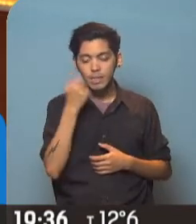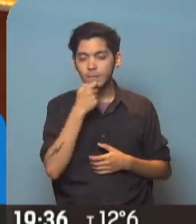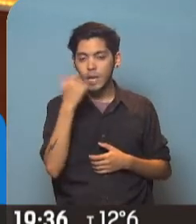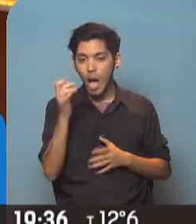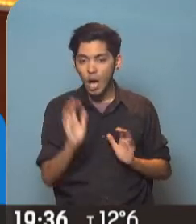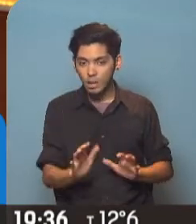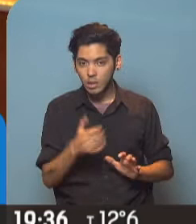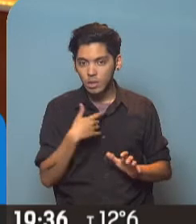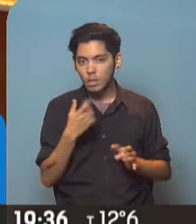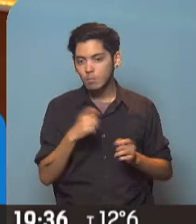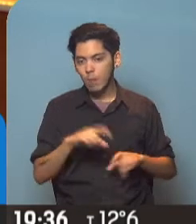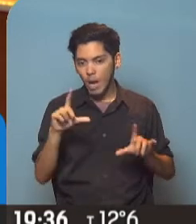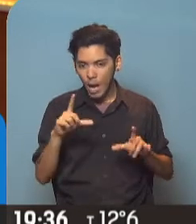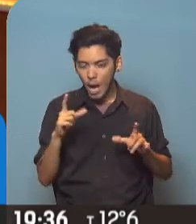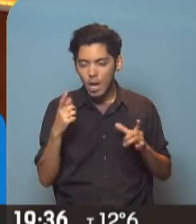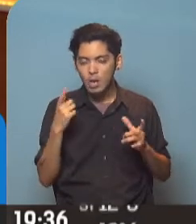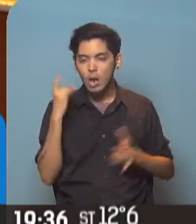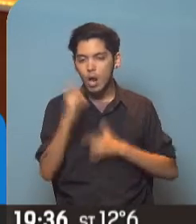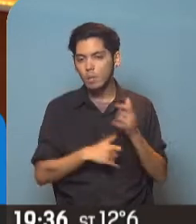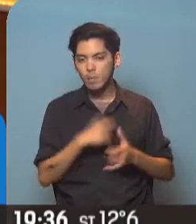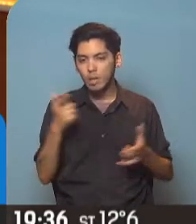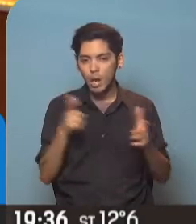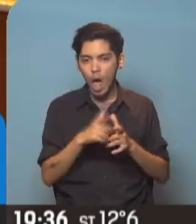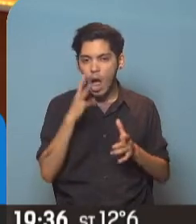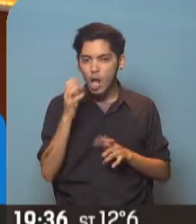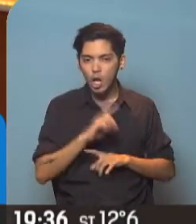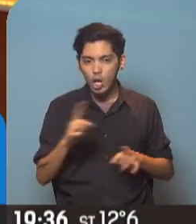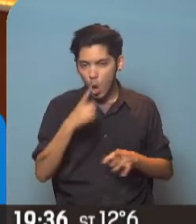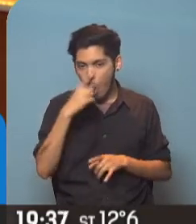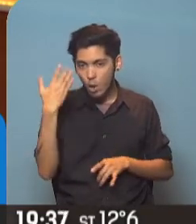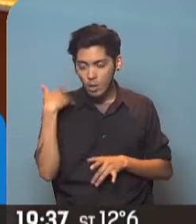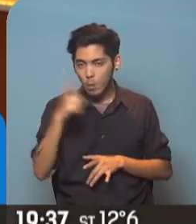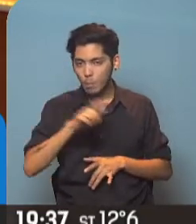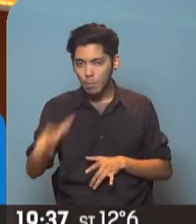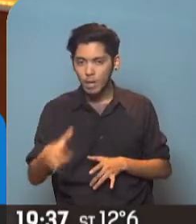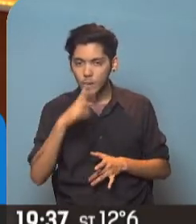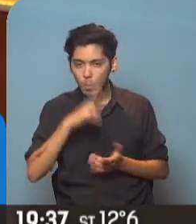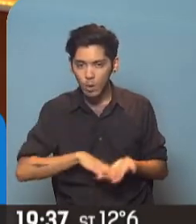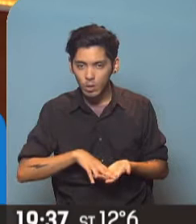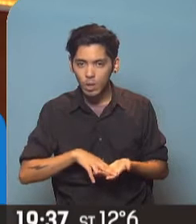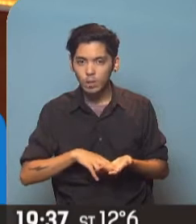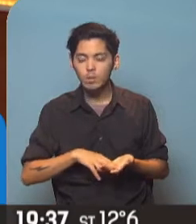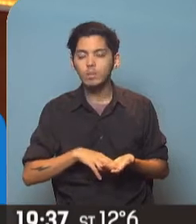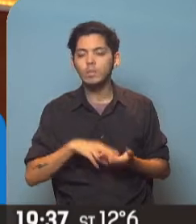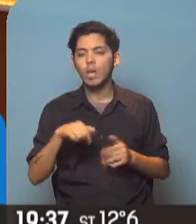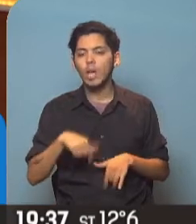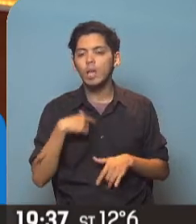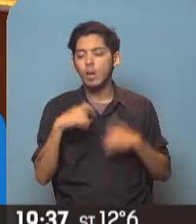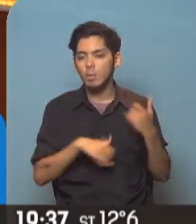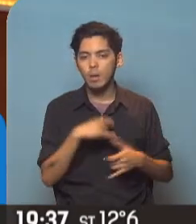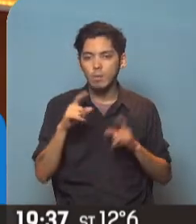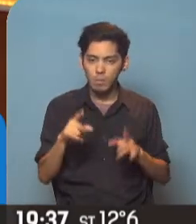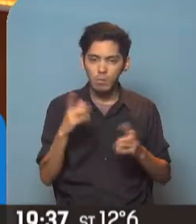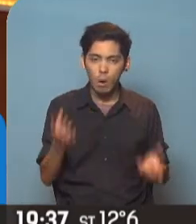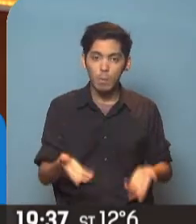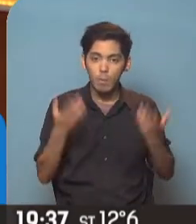si es más caro bueno que nos expliquen en una audiencia que algo que no se hizo el último tramo tarifa ellos dos cuestionamos este último aumento